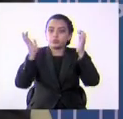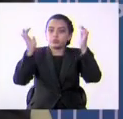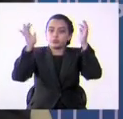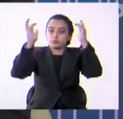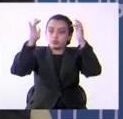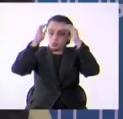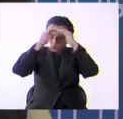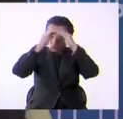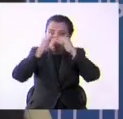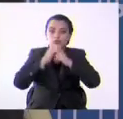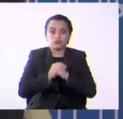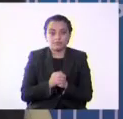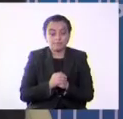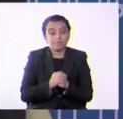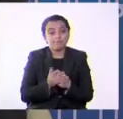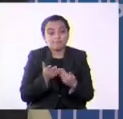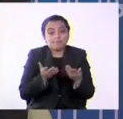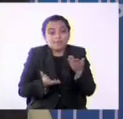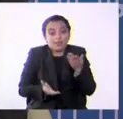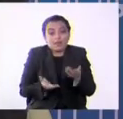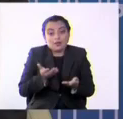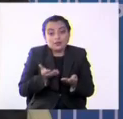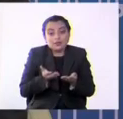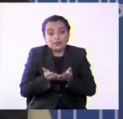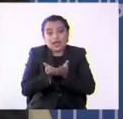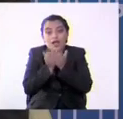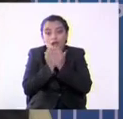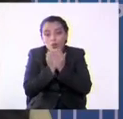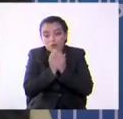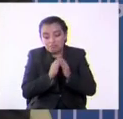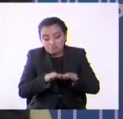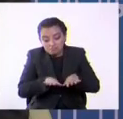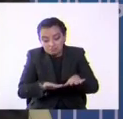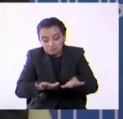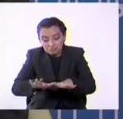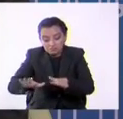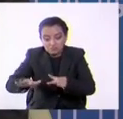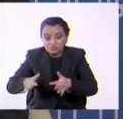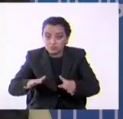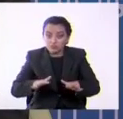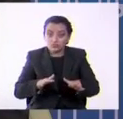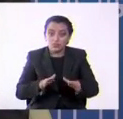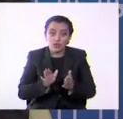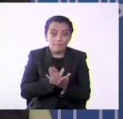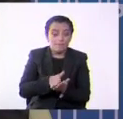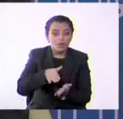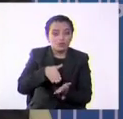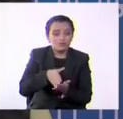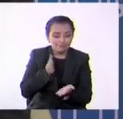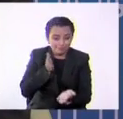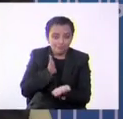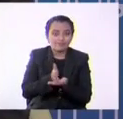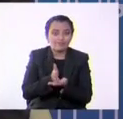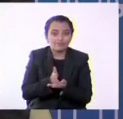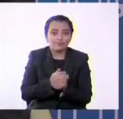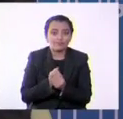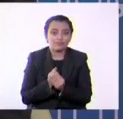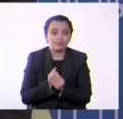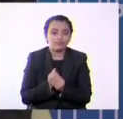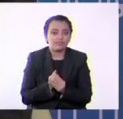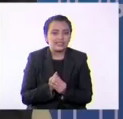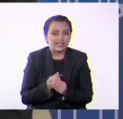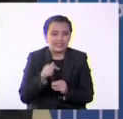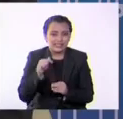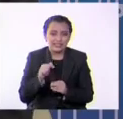va a afectar posiblemente a mantos acuíferos si hay en la zona donde se traza el proyecto. Además de eso, va a afectar